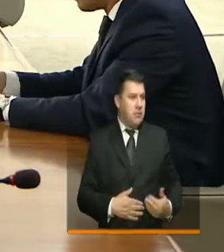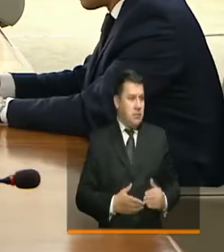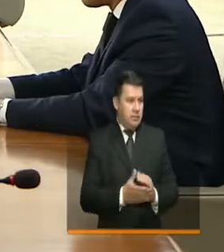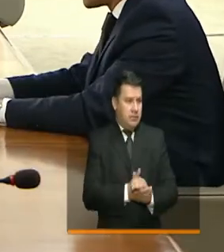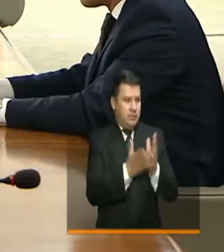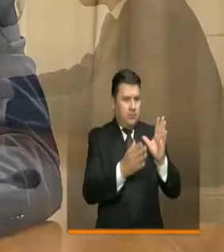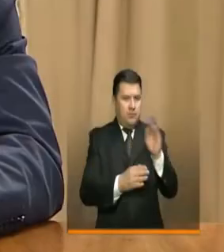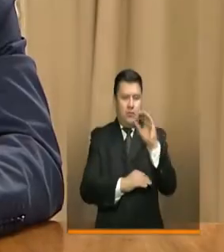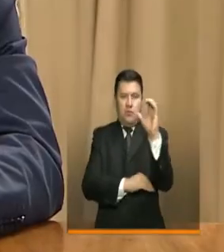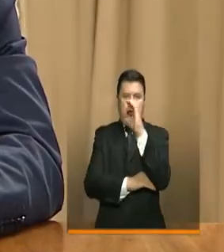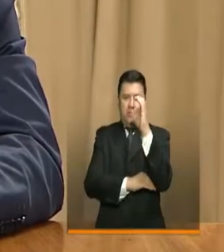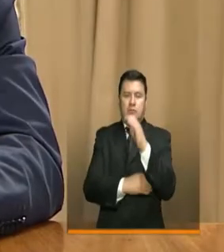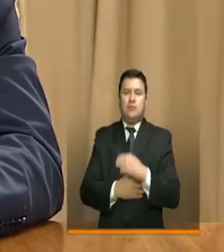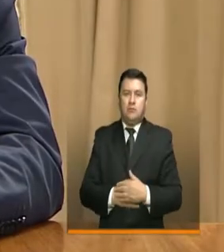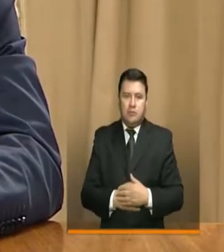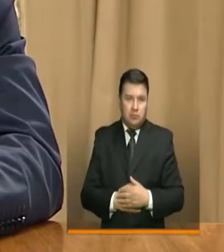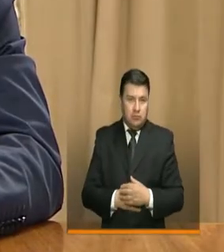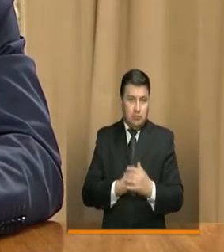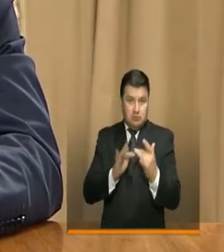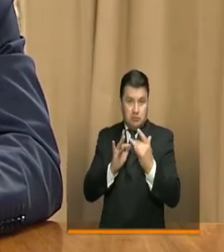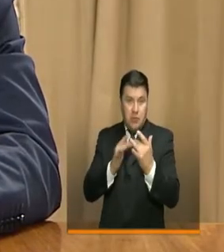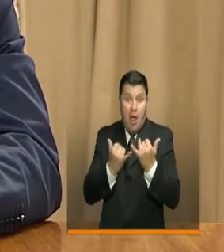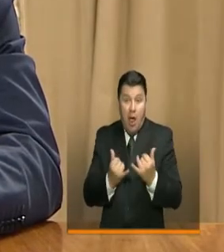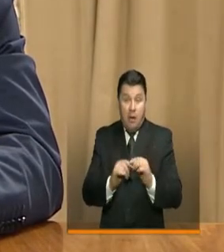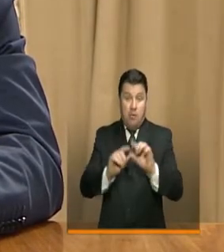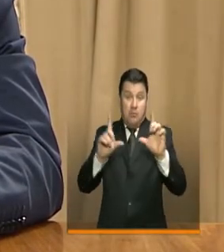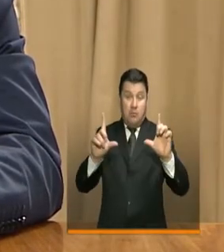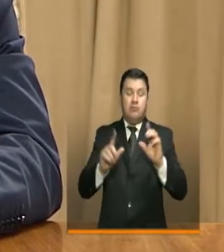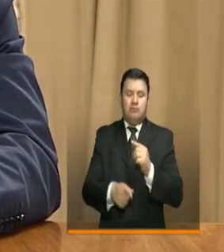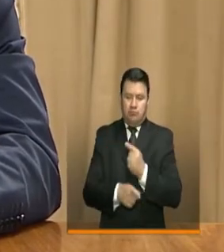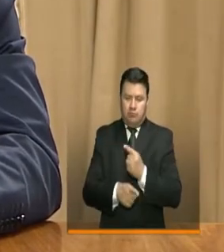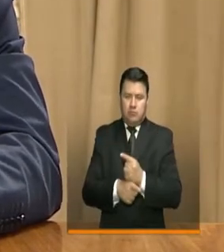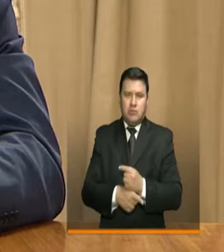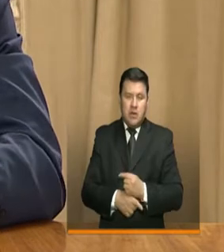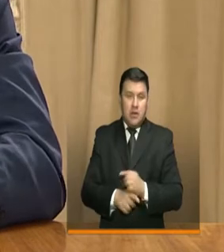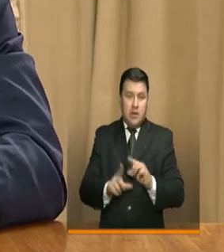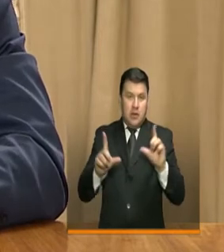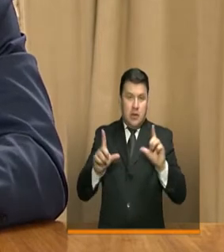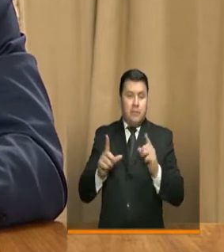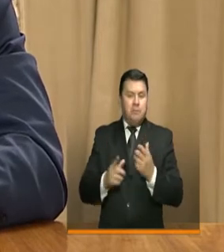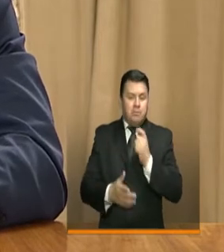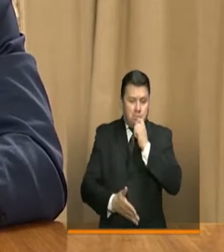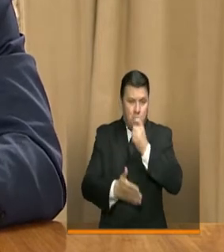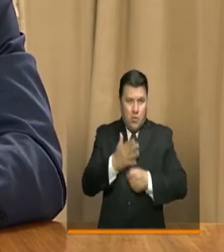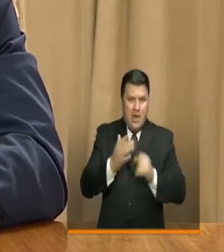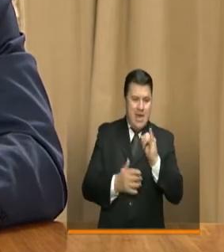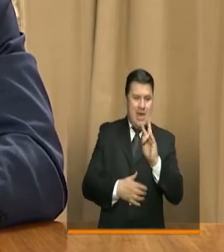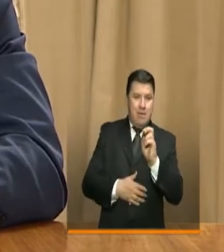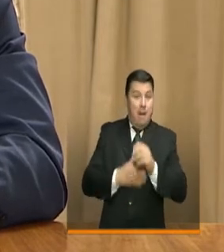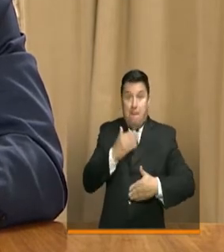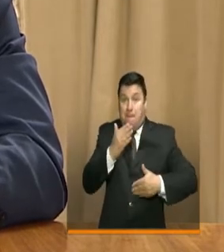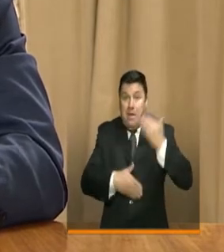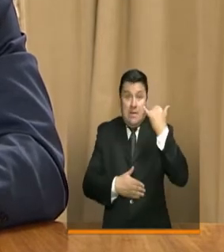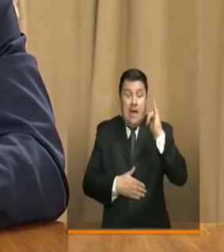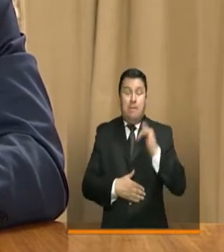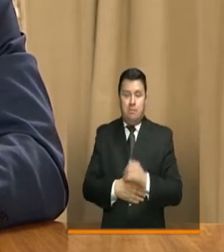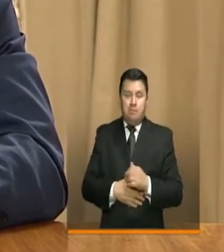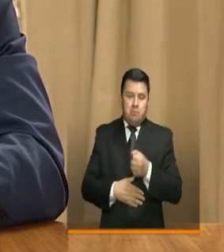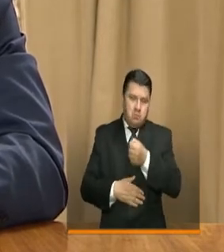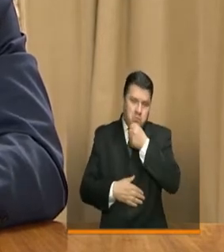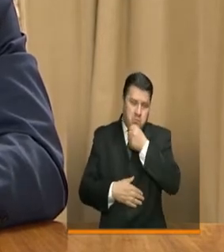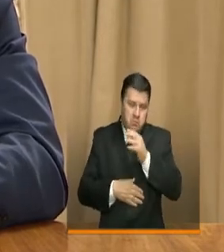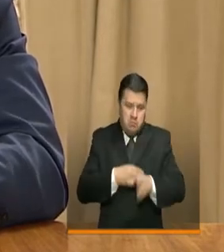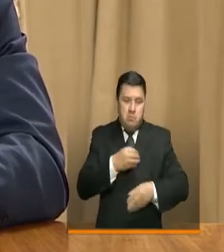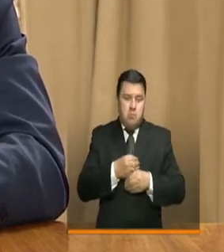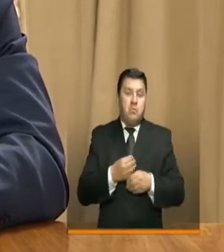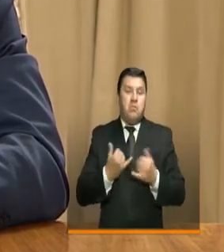a todos los colombianos que están conectados en estos momentos. Efectivamente, el programa de la devolución del IVA arrancó. Con una noticia adicional es